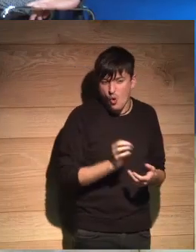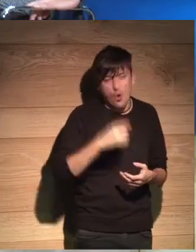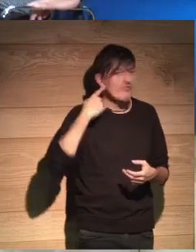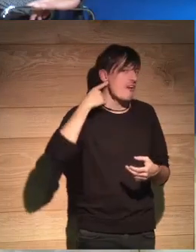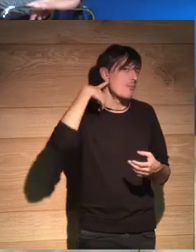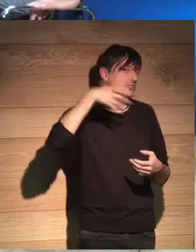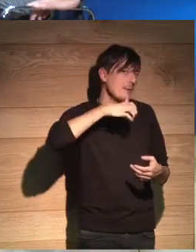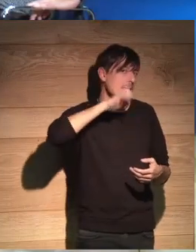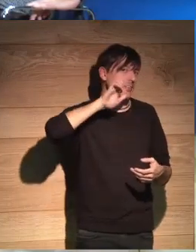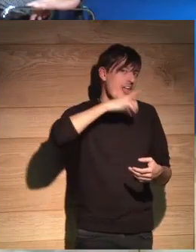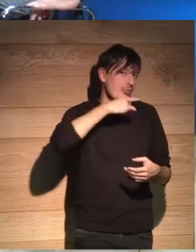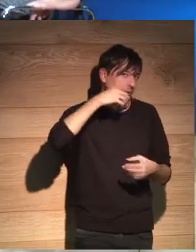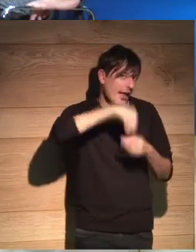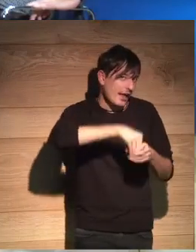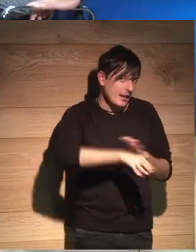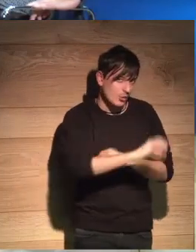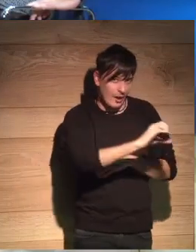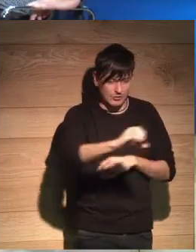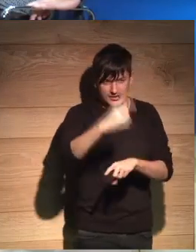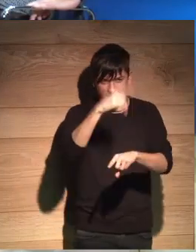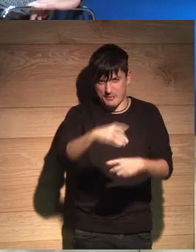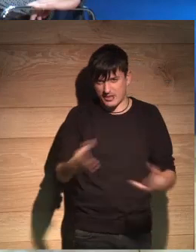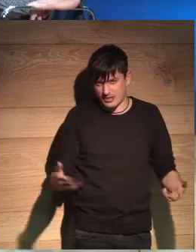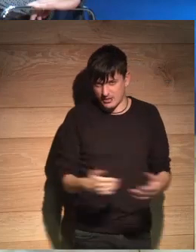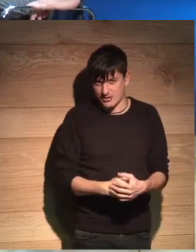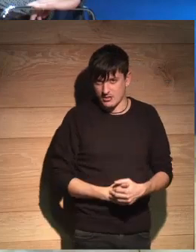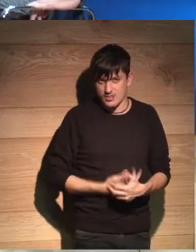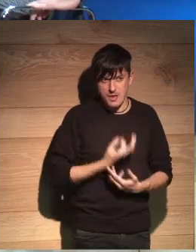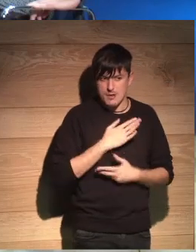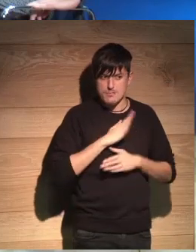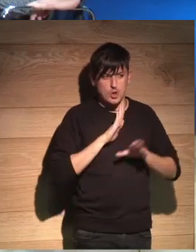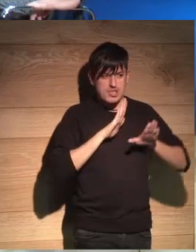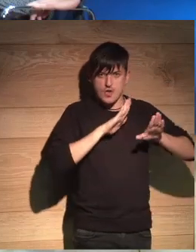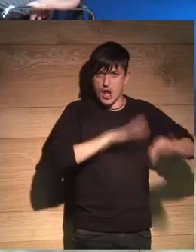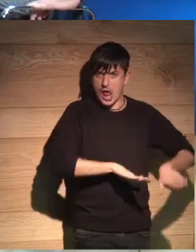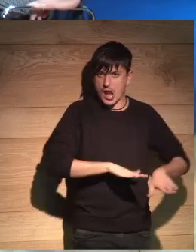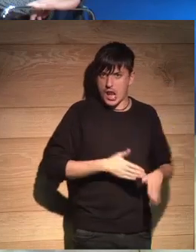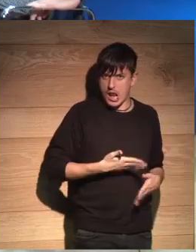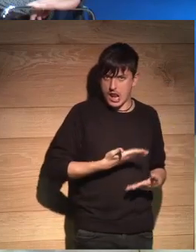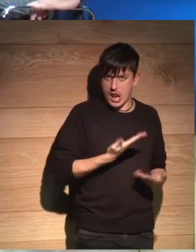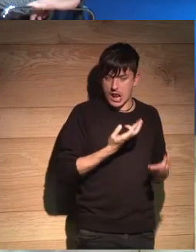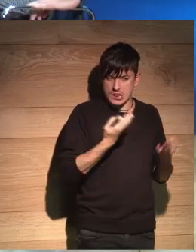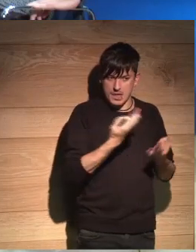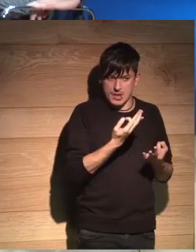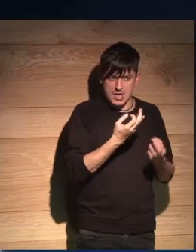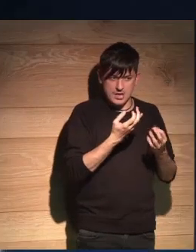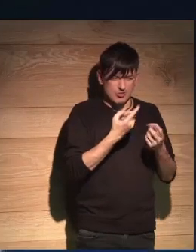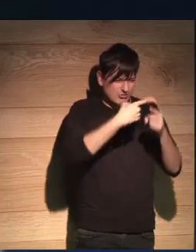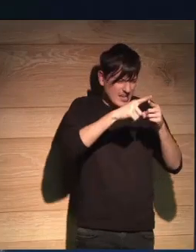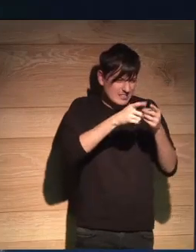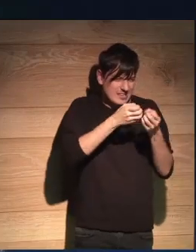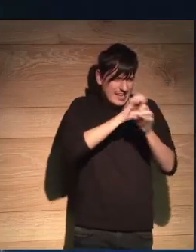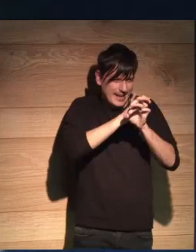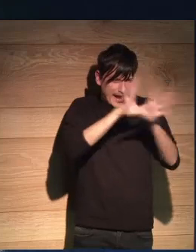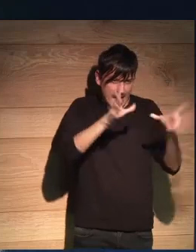Claro, entonces, porque creo que hay que ser valiente, y hay que posicionarse, y no se puede caer en la equidistancia, y hay que decir las cosas claras, porque